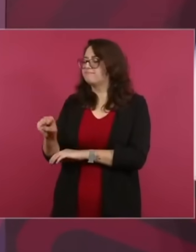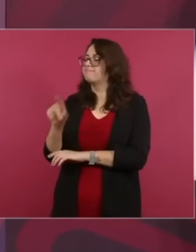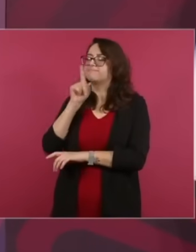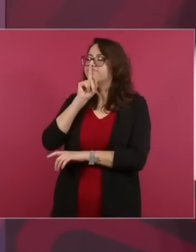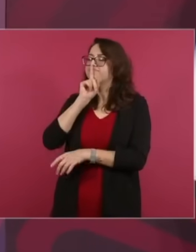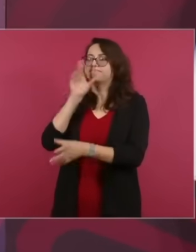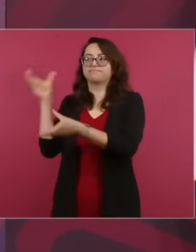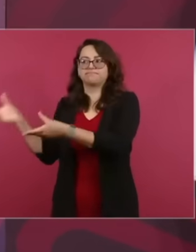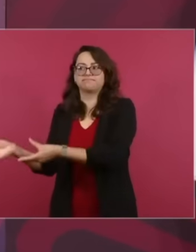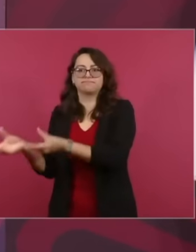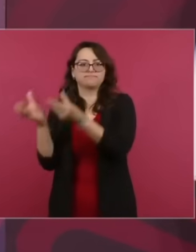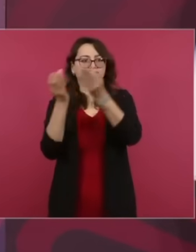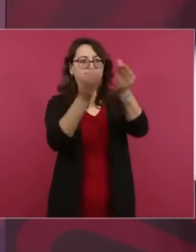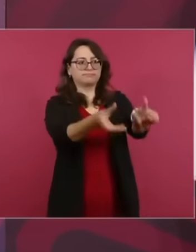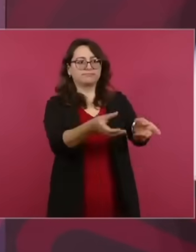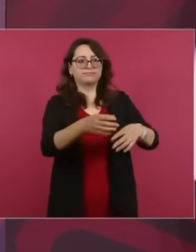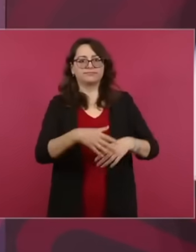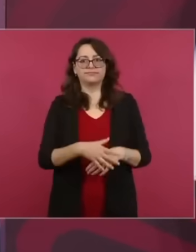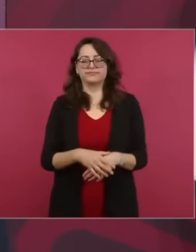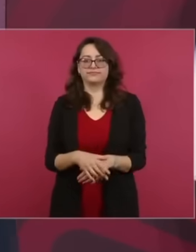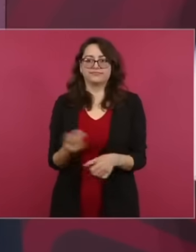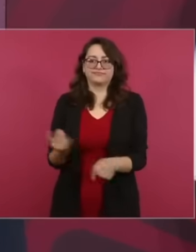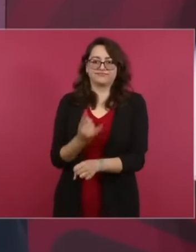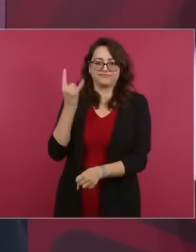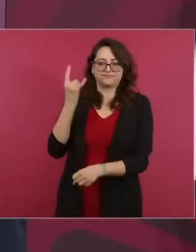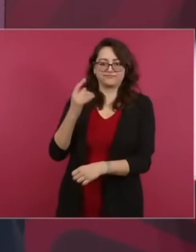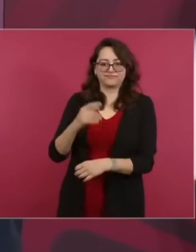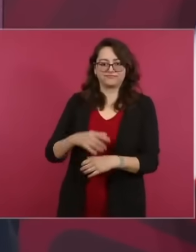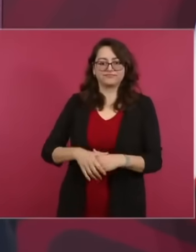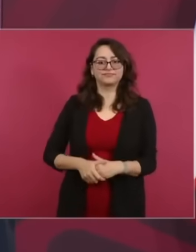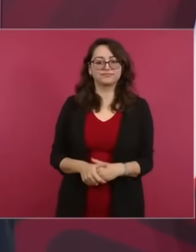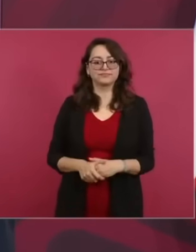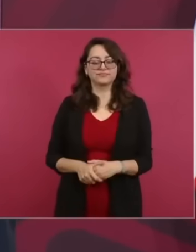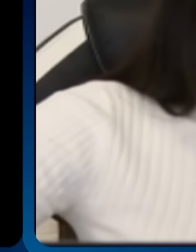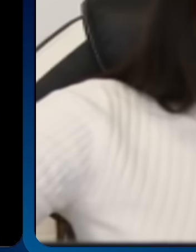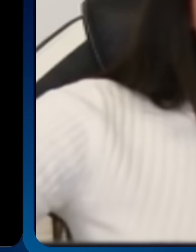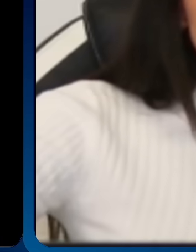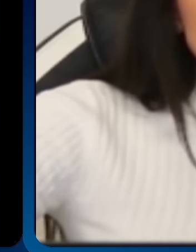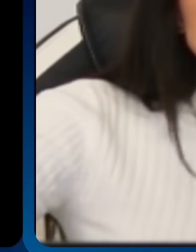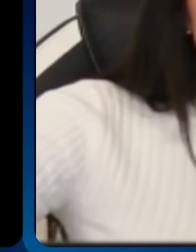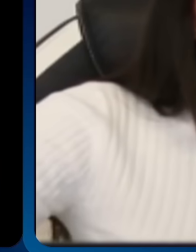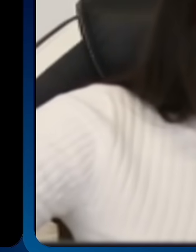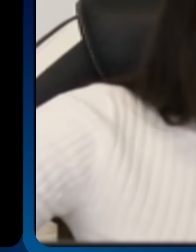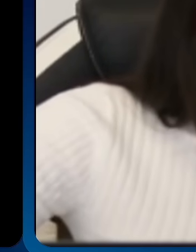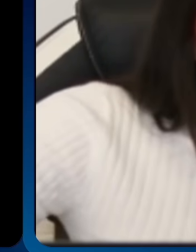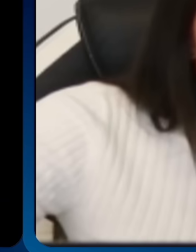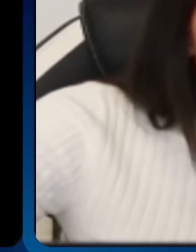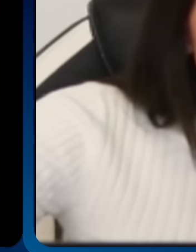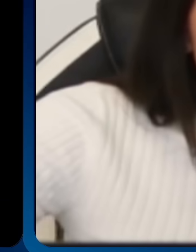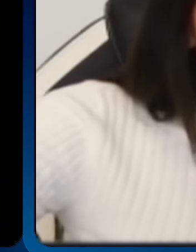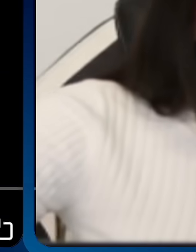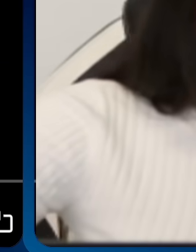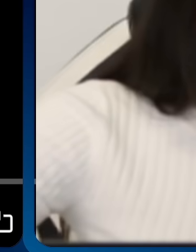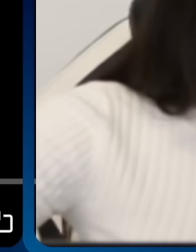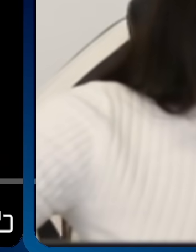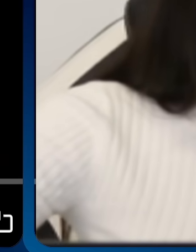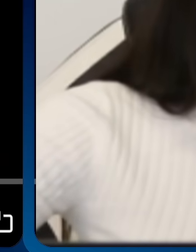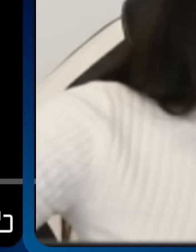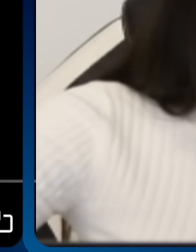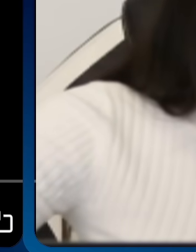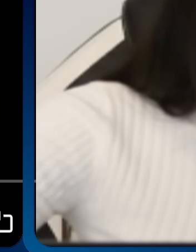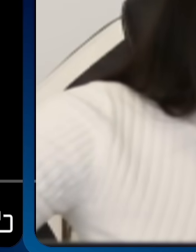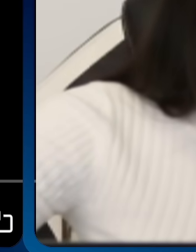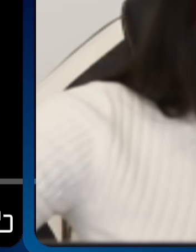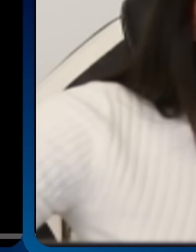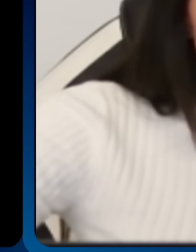Por eso sí hace falta una reforma al Poder Judicial. Ahora vamos a escuchar cómo están totalmente